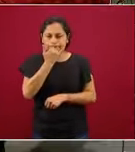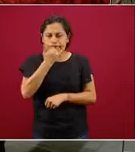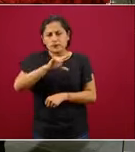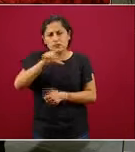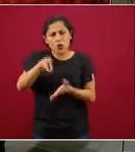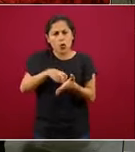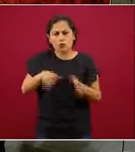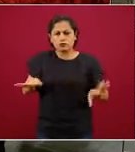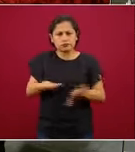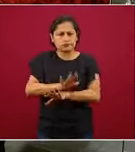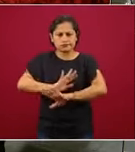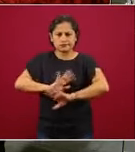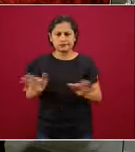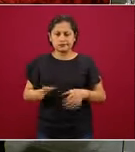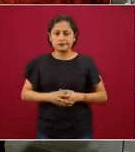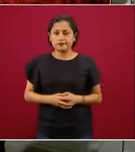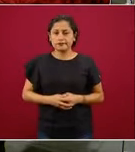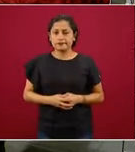favor.